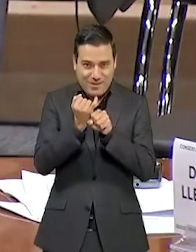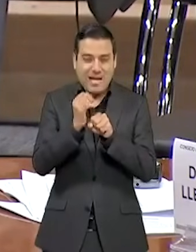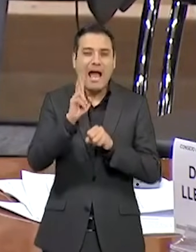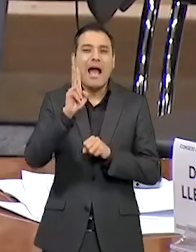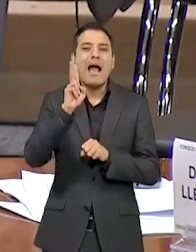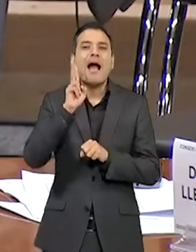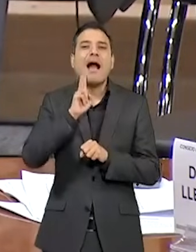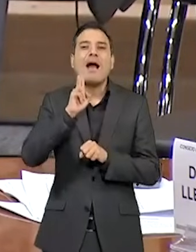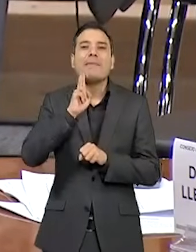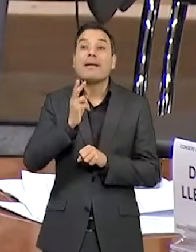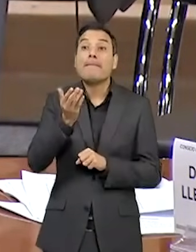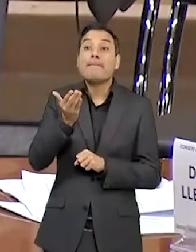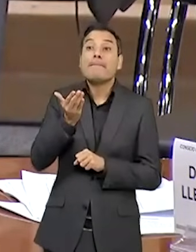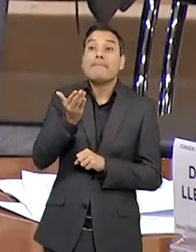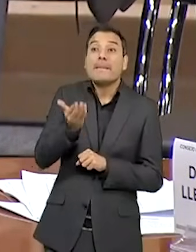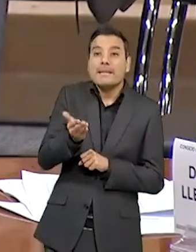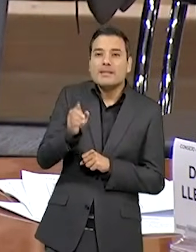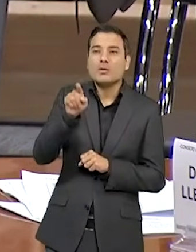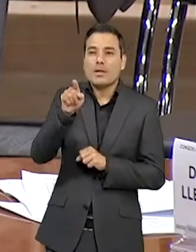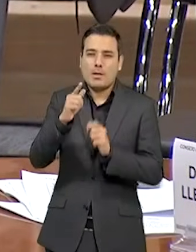a transparencia